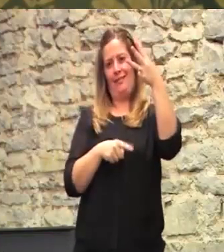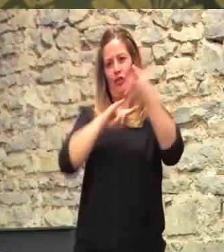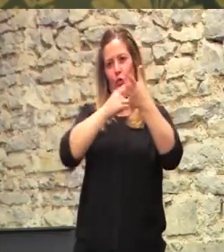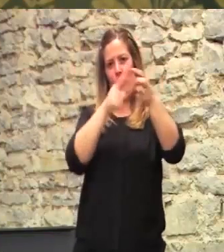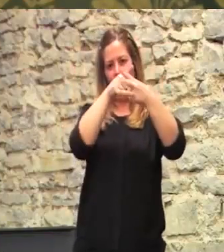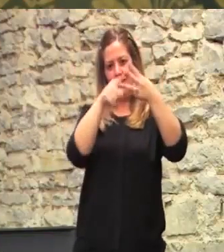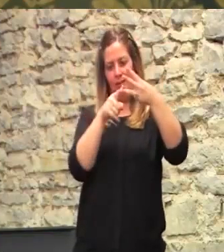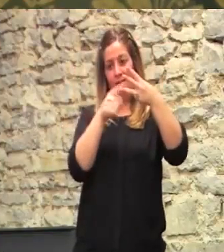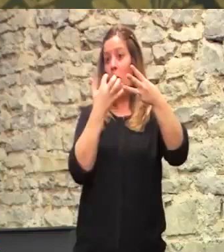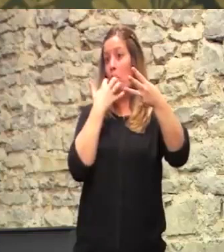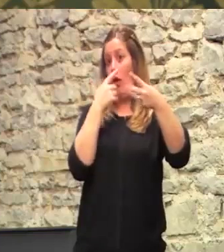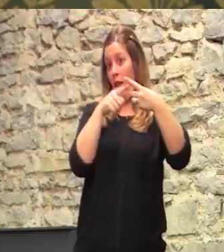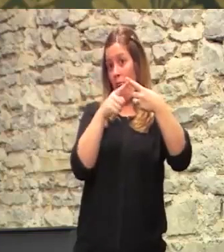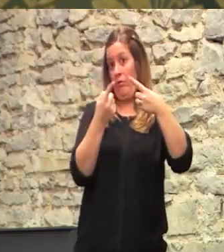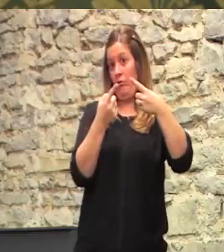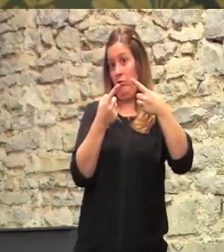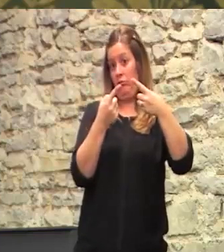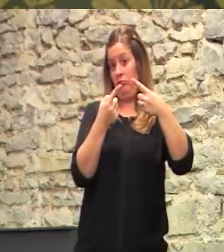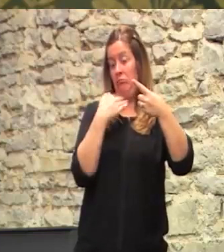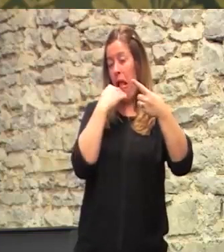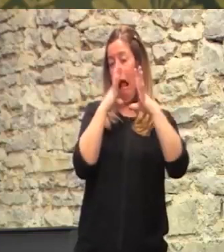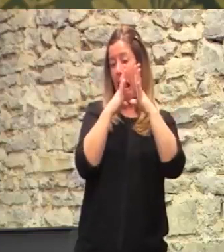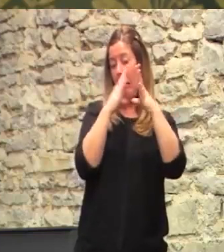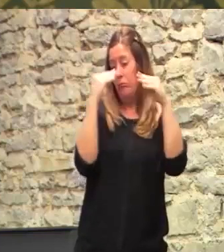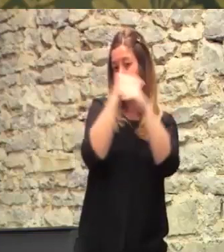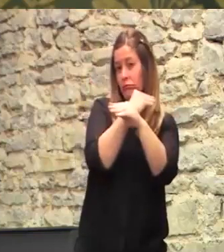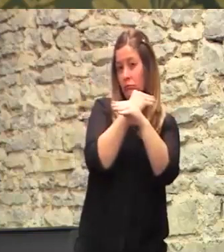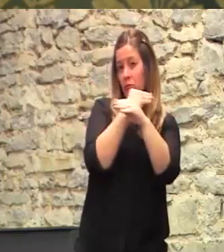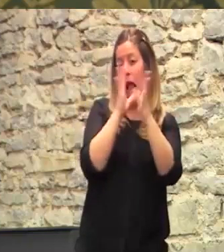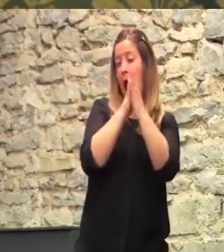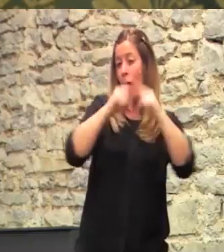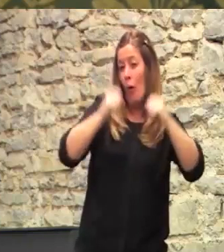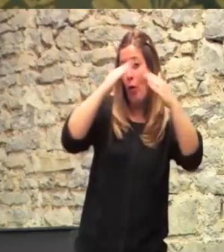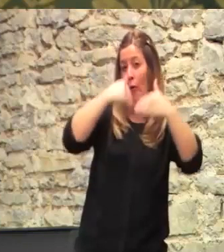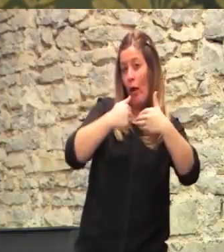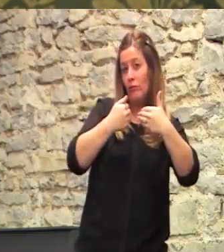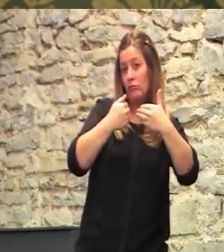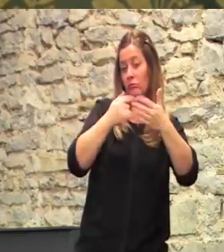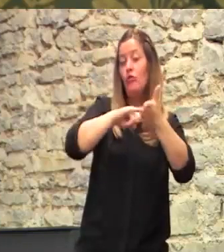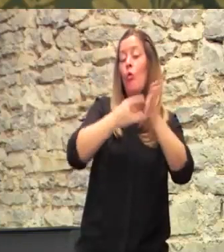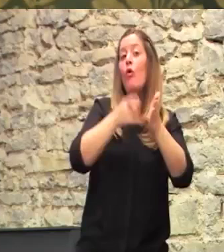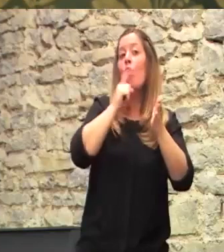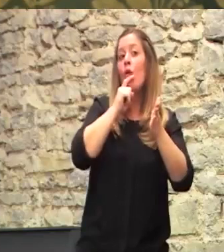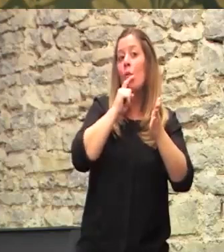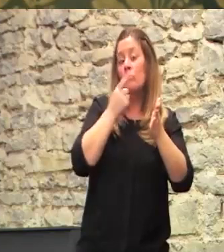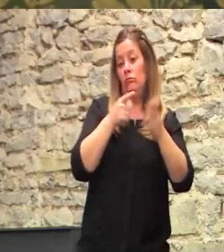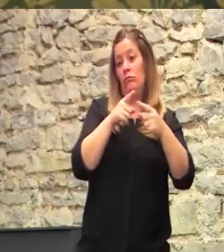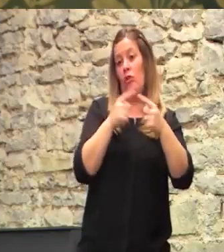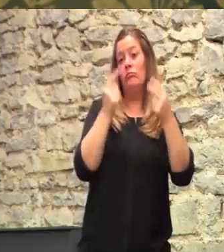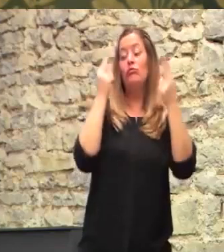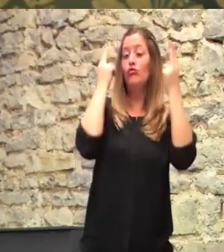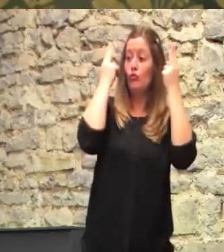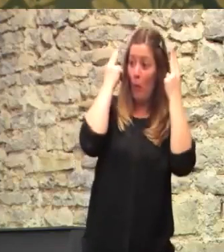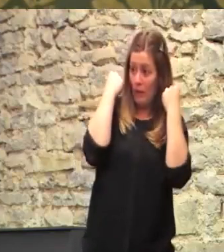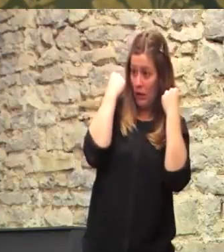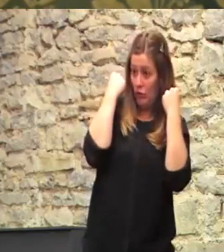resuelve imponiendo o se resuelve sometiéndose o se me entiende eso